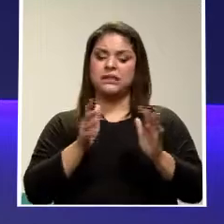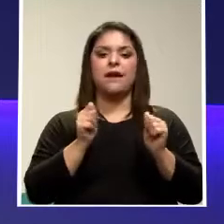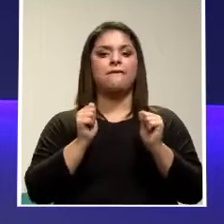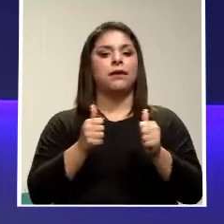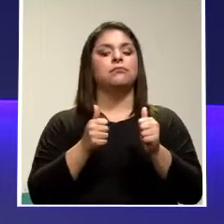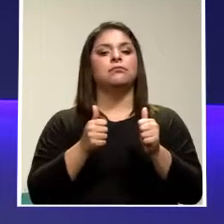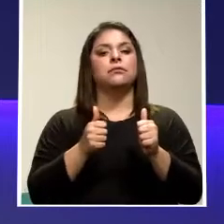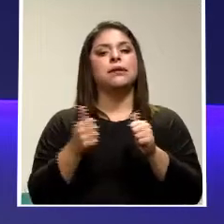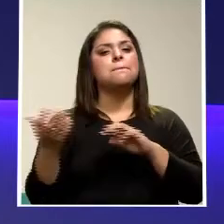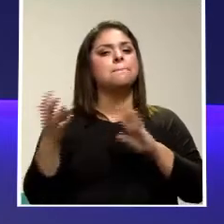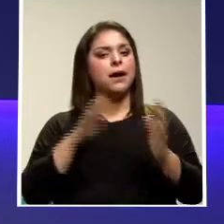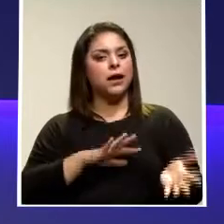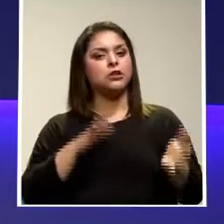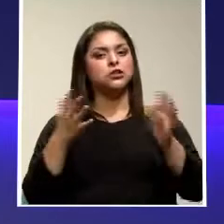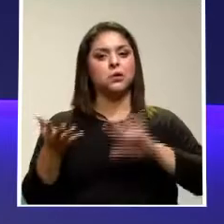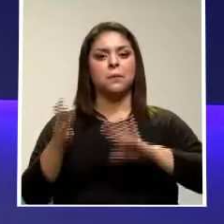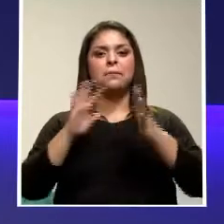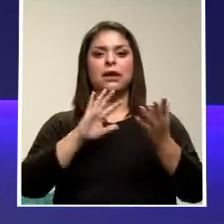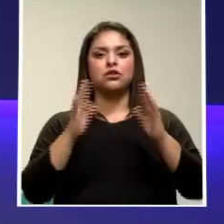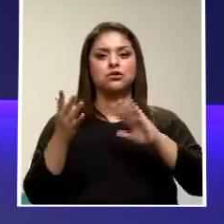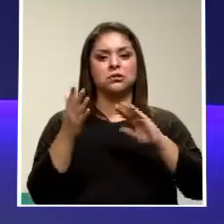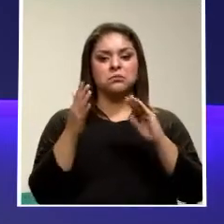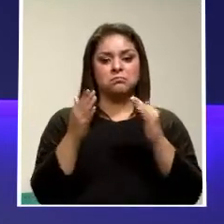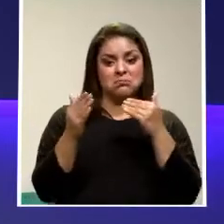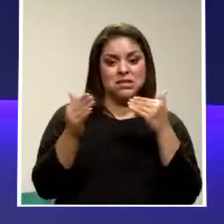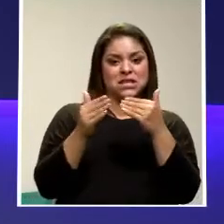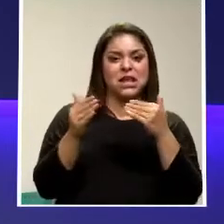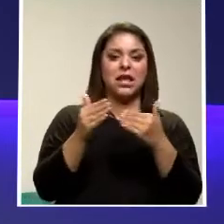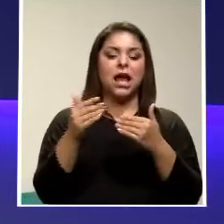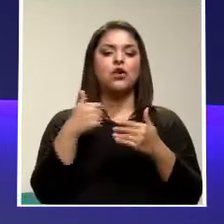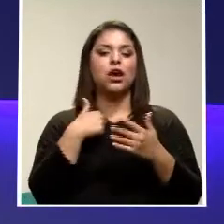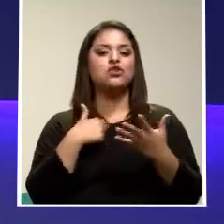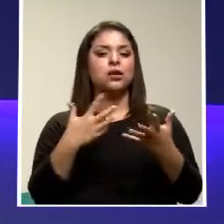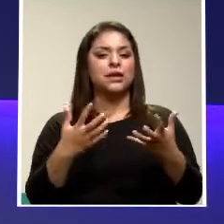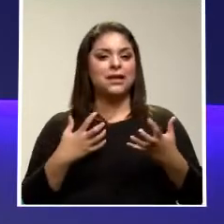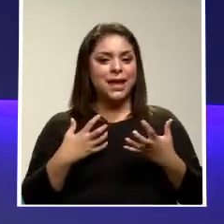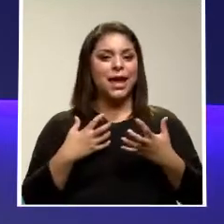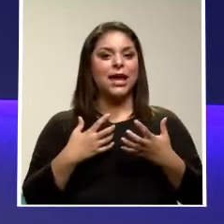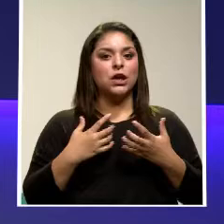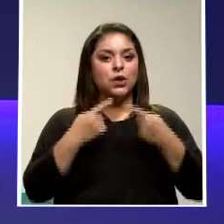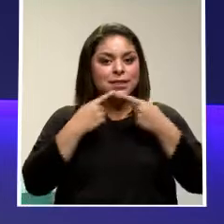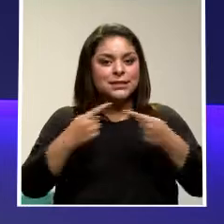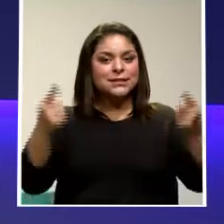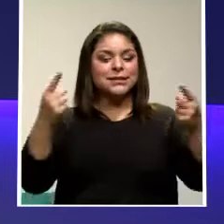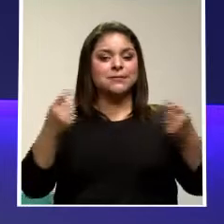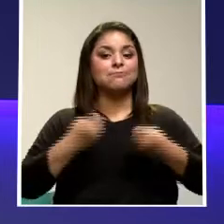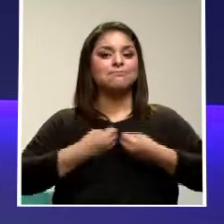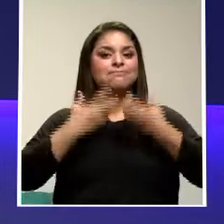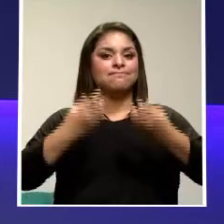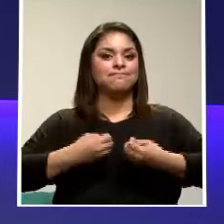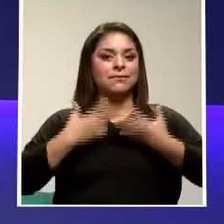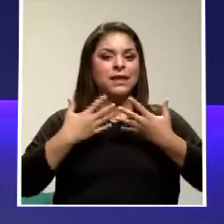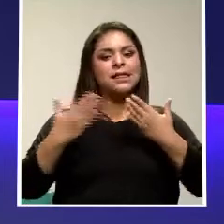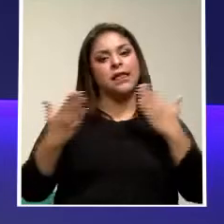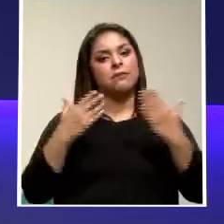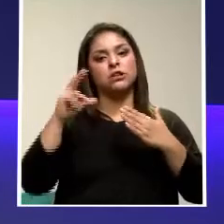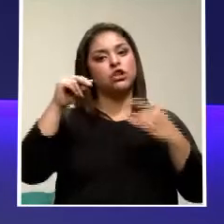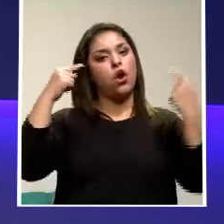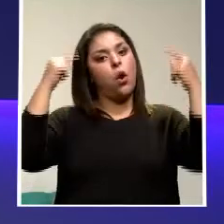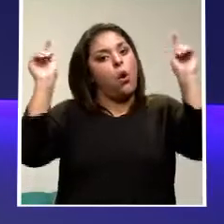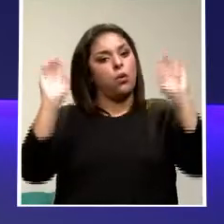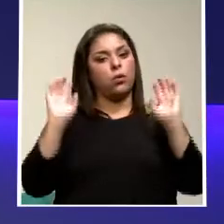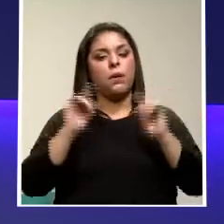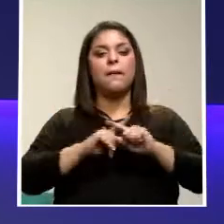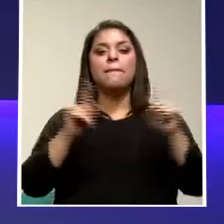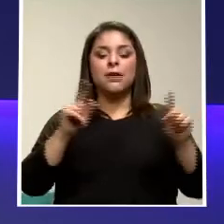más o menos se aproximan a lo que quiero transmitir. lo que no quiere decir que lo logre, pero hay una